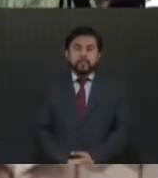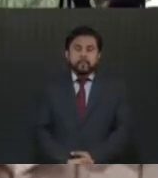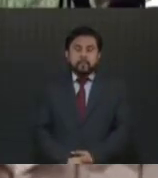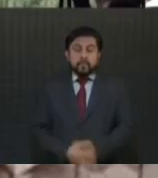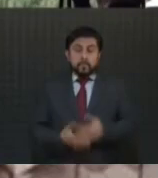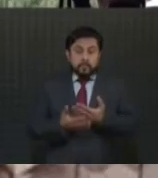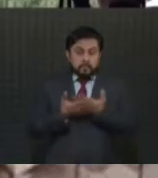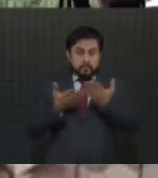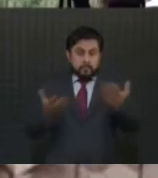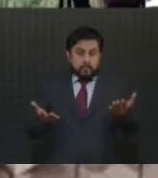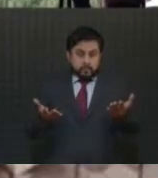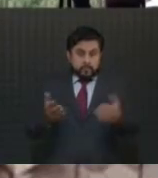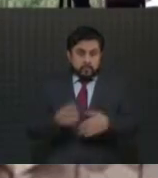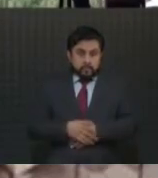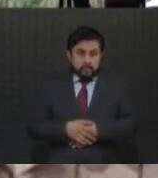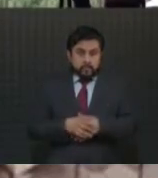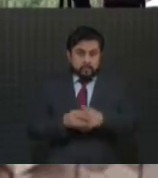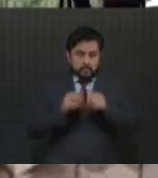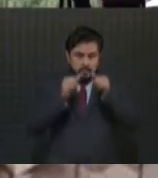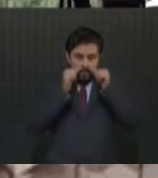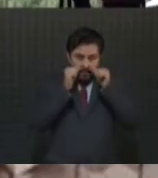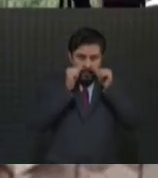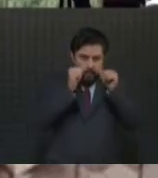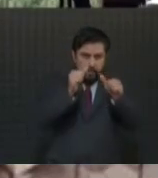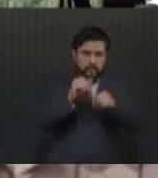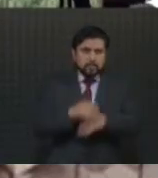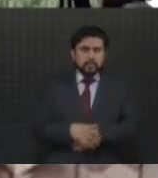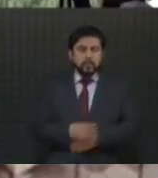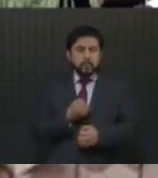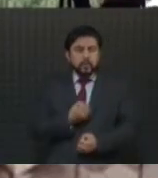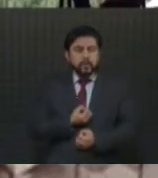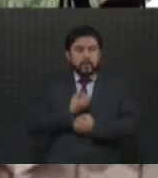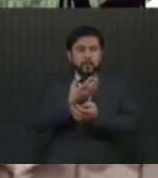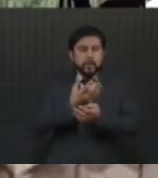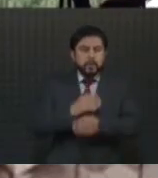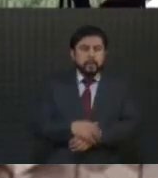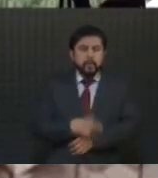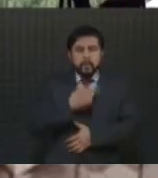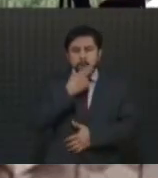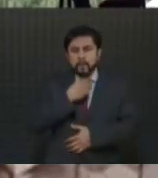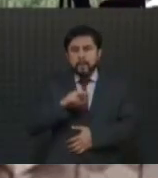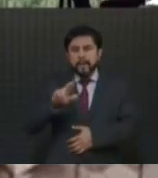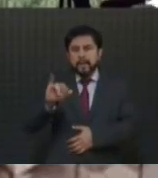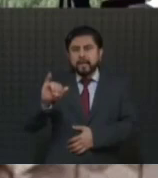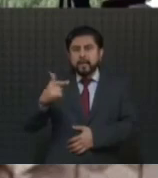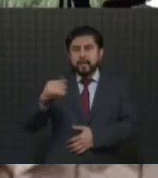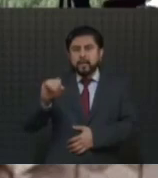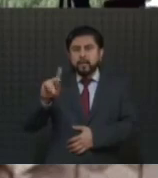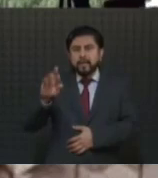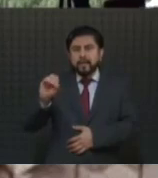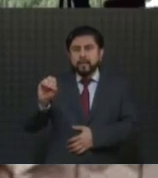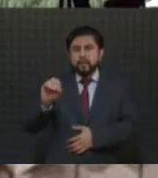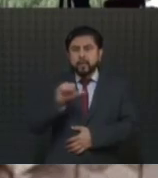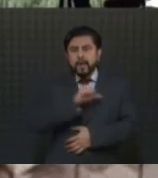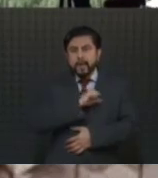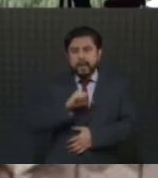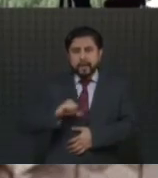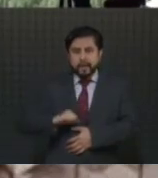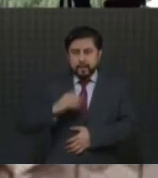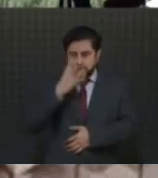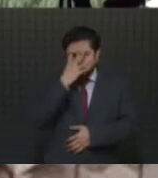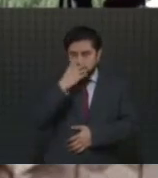Enseguida, damas y caballeros, escuchemos las palabras de bienvenida a cargo del señor Rigoberto Ávila Ordóñez, alcalde de